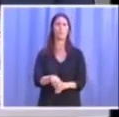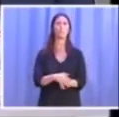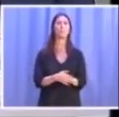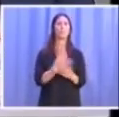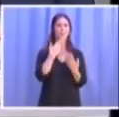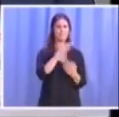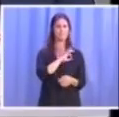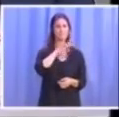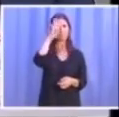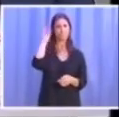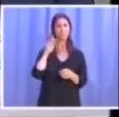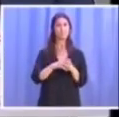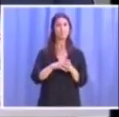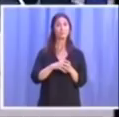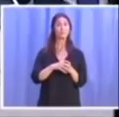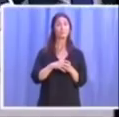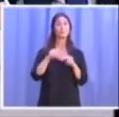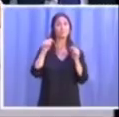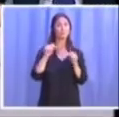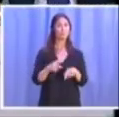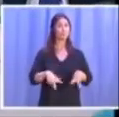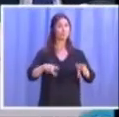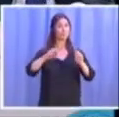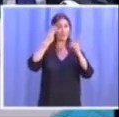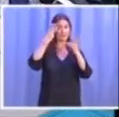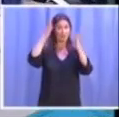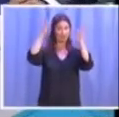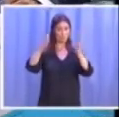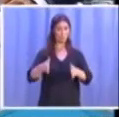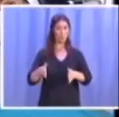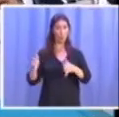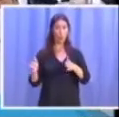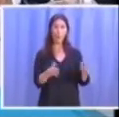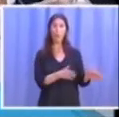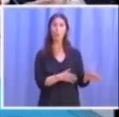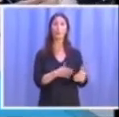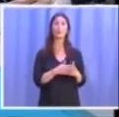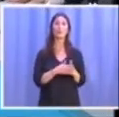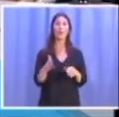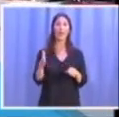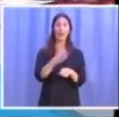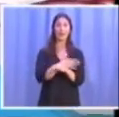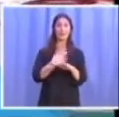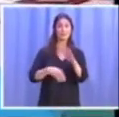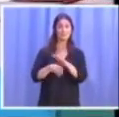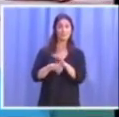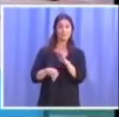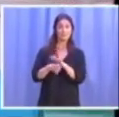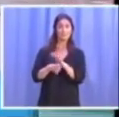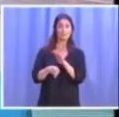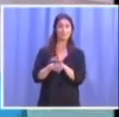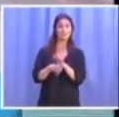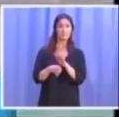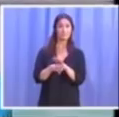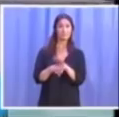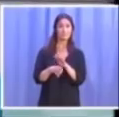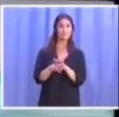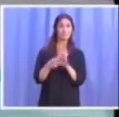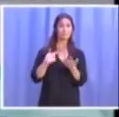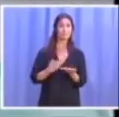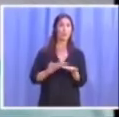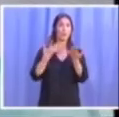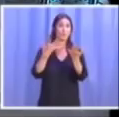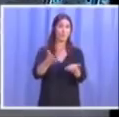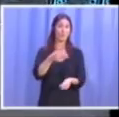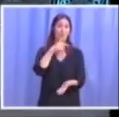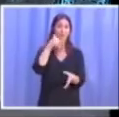señor Cambril. Hasta aquí el tercer bloque. Antes de continuar, antes que le he ofrecido agua al señor Pérez